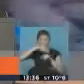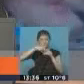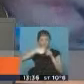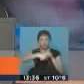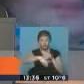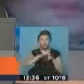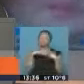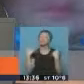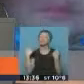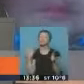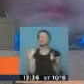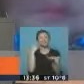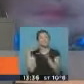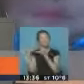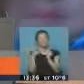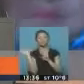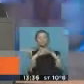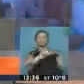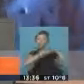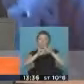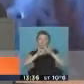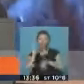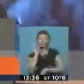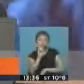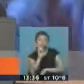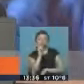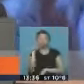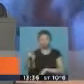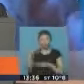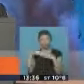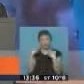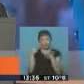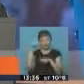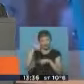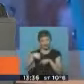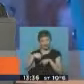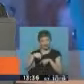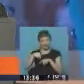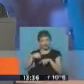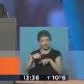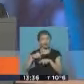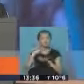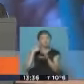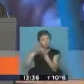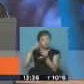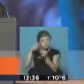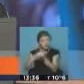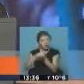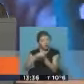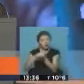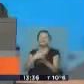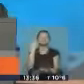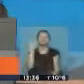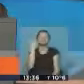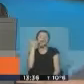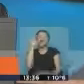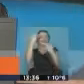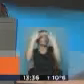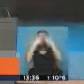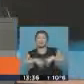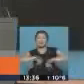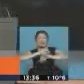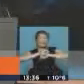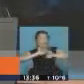invitamos a ingresar a la página y ver si están incluidos dentro de los jubilados que pueden acceder a la reparación histórica ya van a contar con toda la información